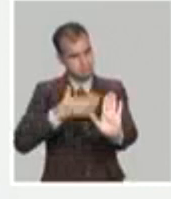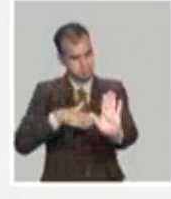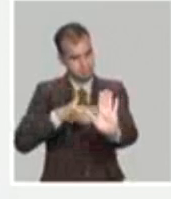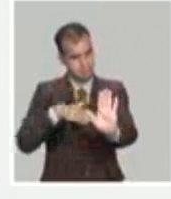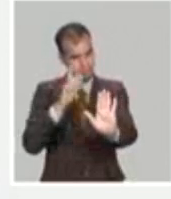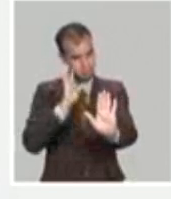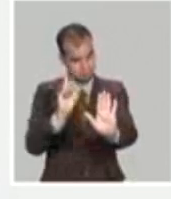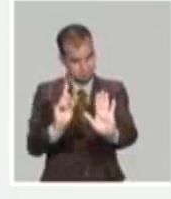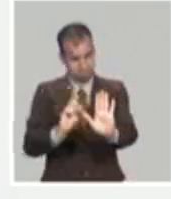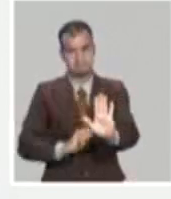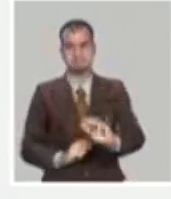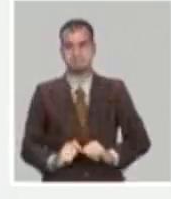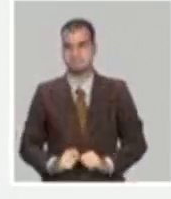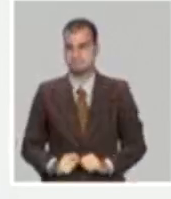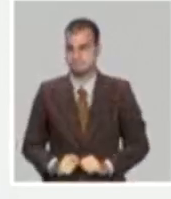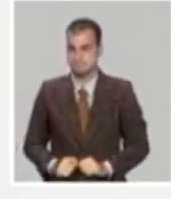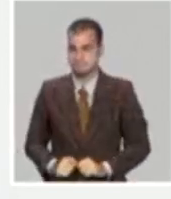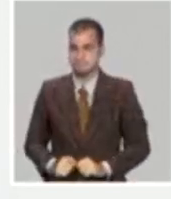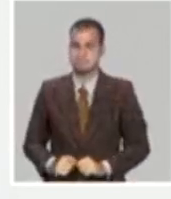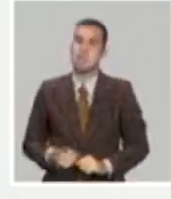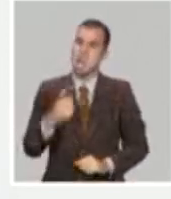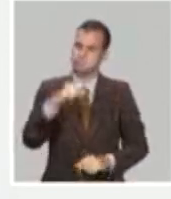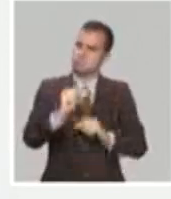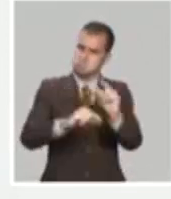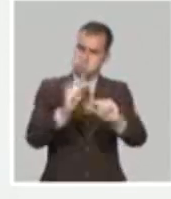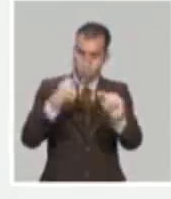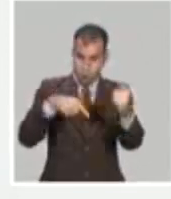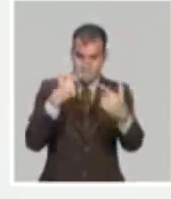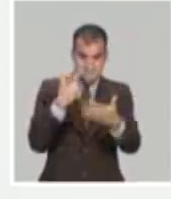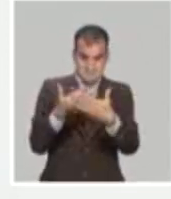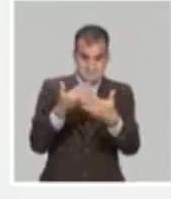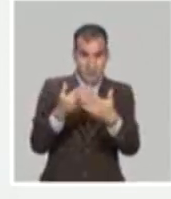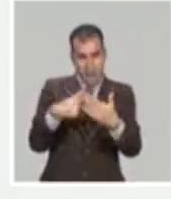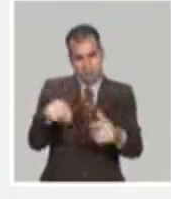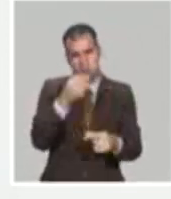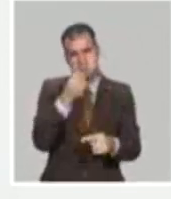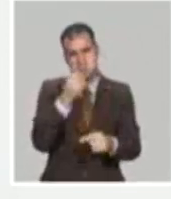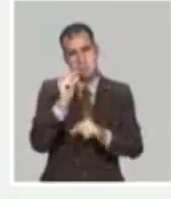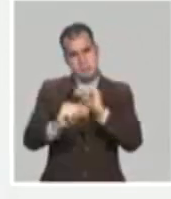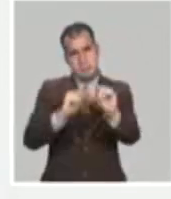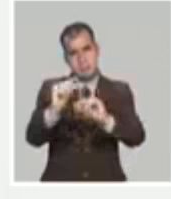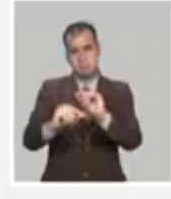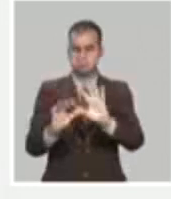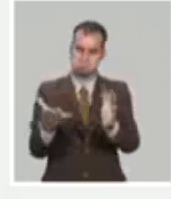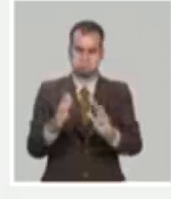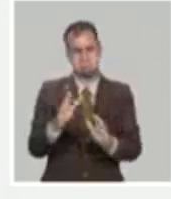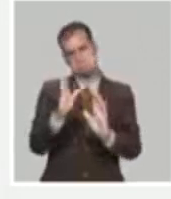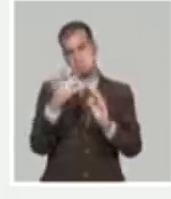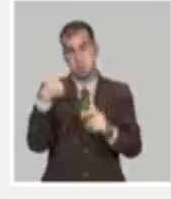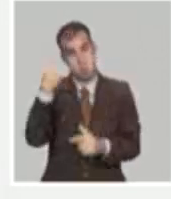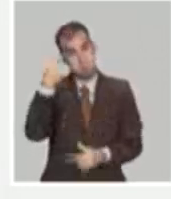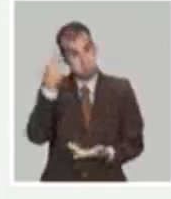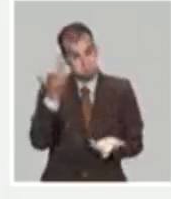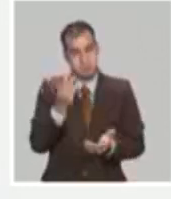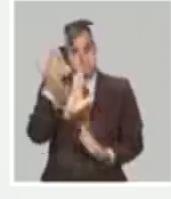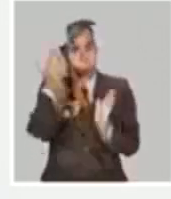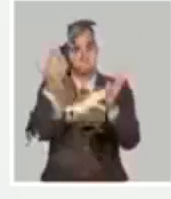intervención sanitaria, es lo que nos va a permitir avanzar. Pero nosotros pensamos que ya en el mes de junio tengamos